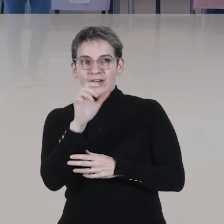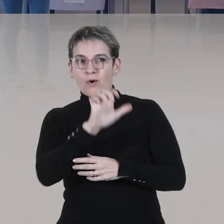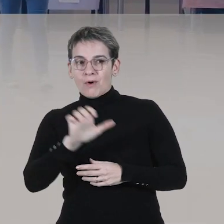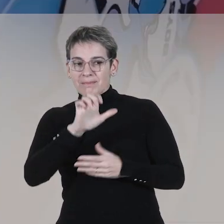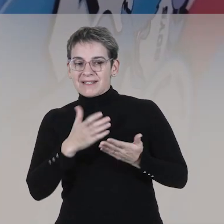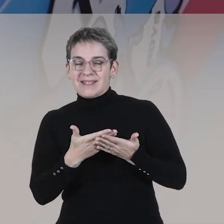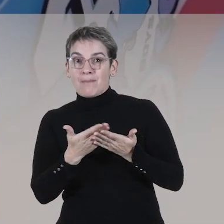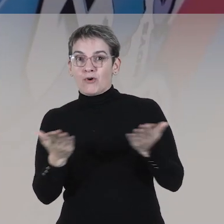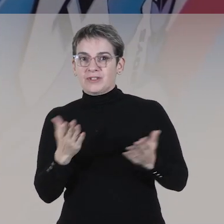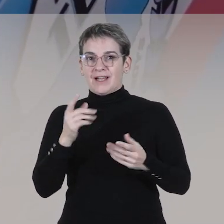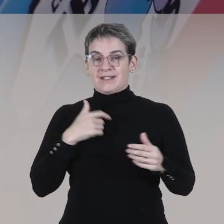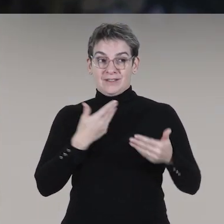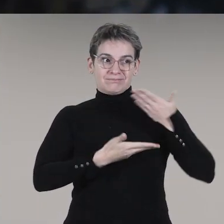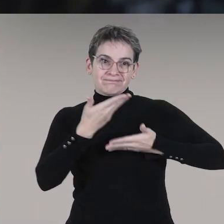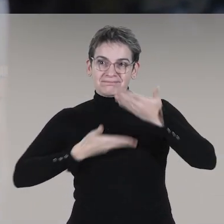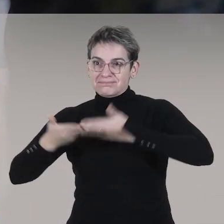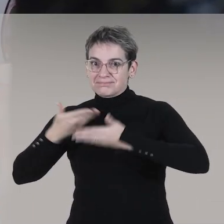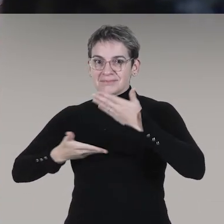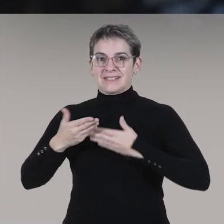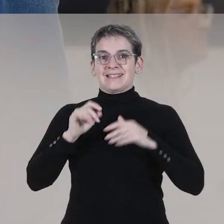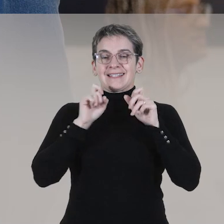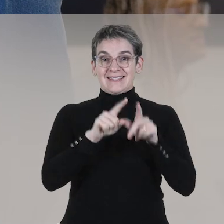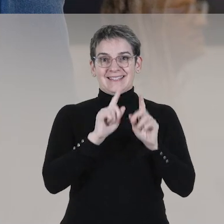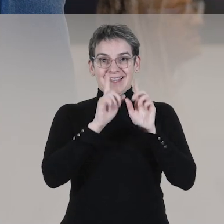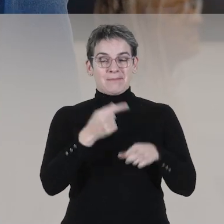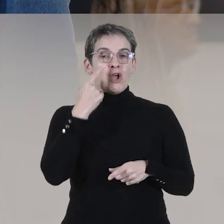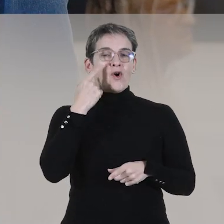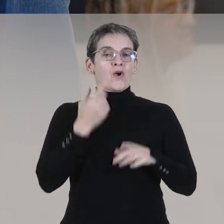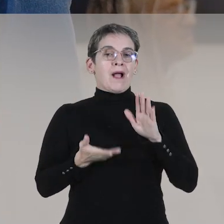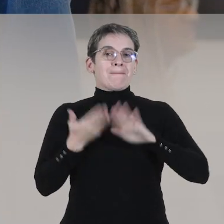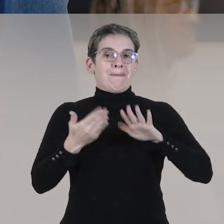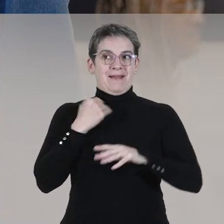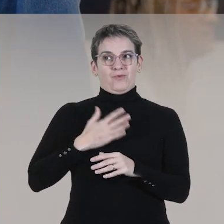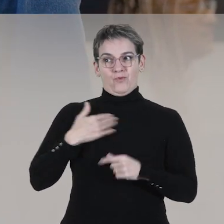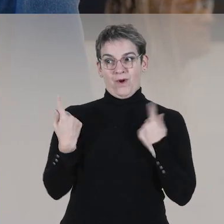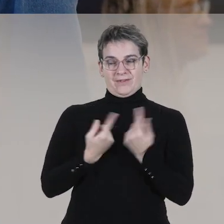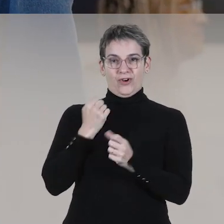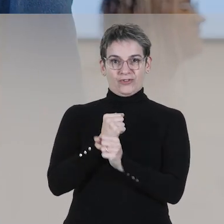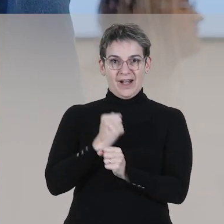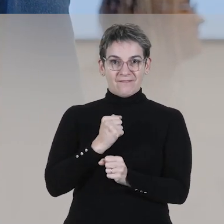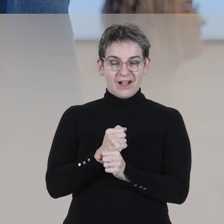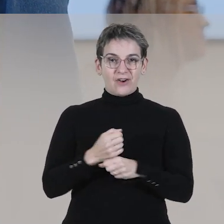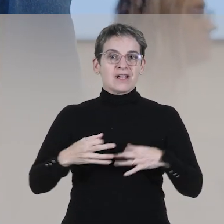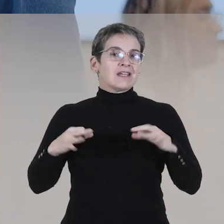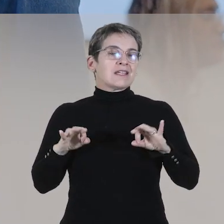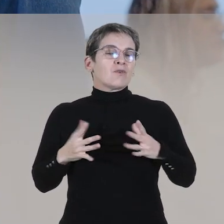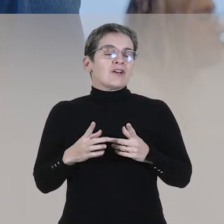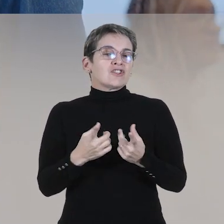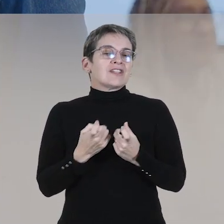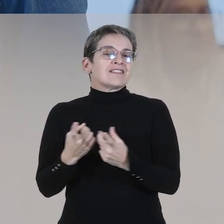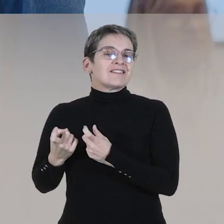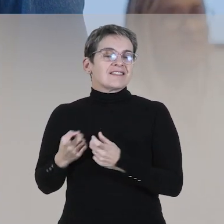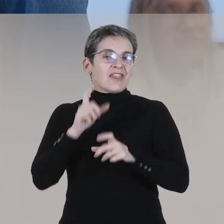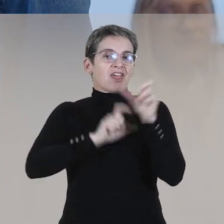empresas, interactuar con ellas y que ellas también conozcan un poco nuestro trabajo y cuáles son las necesidades también